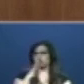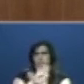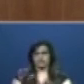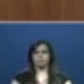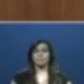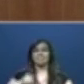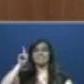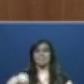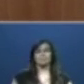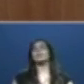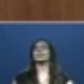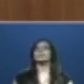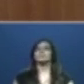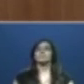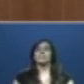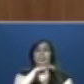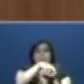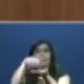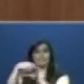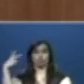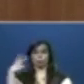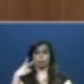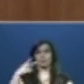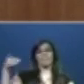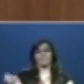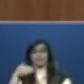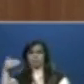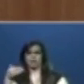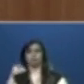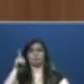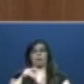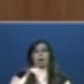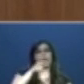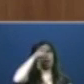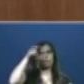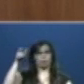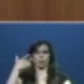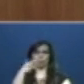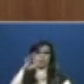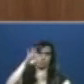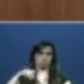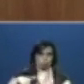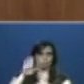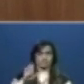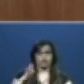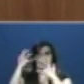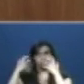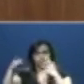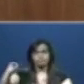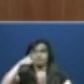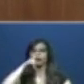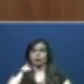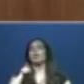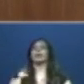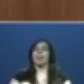más de la mitad de todos nuestros centros de secundaria y bachillerato debe recordar esta cámara que que la legislación básica